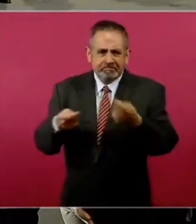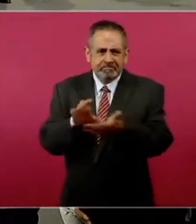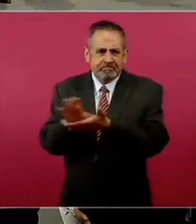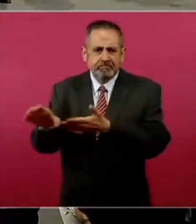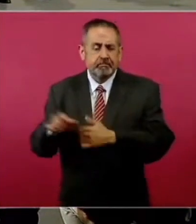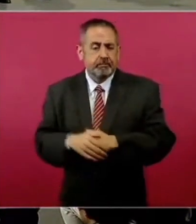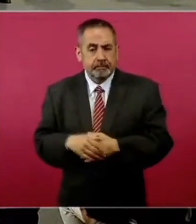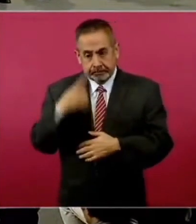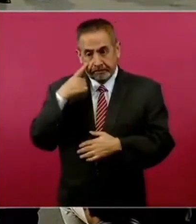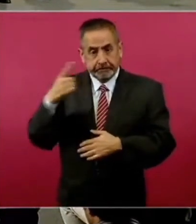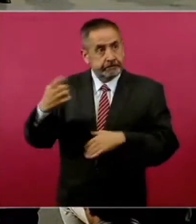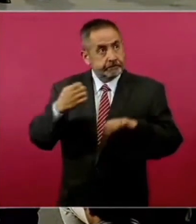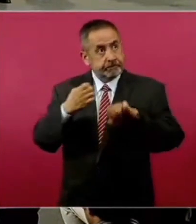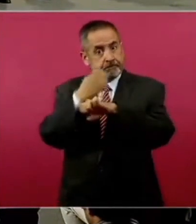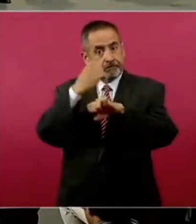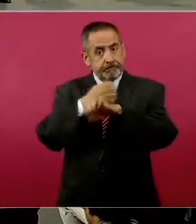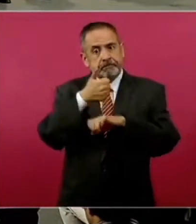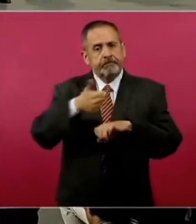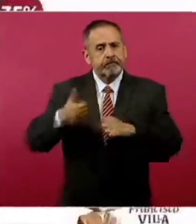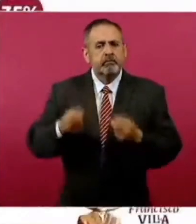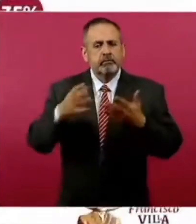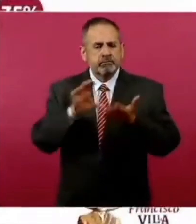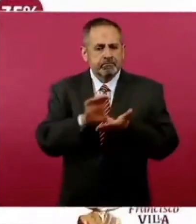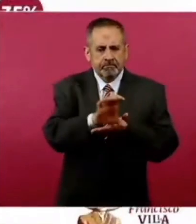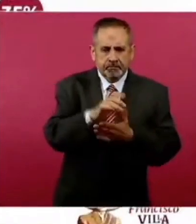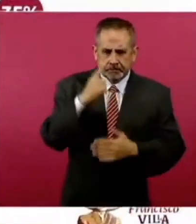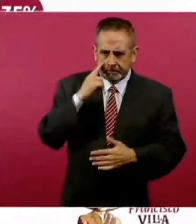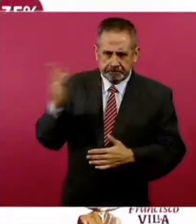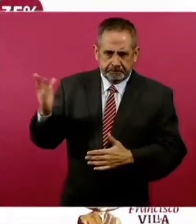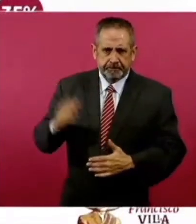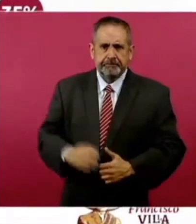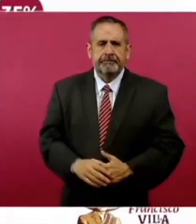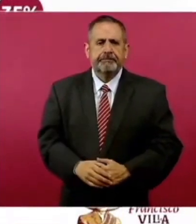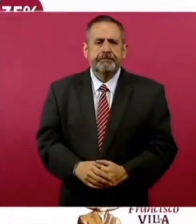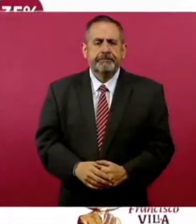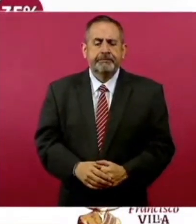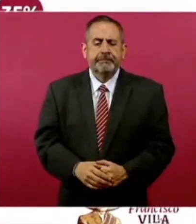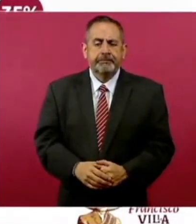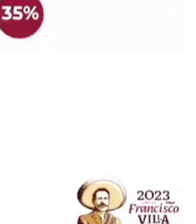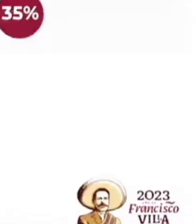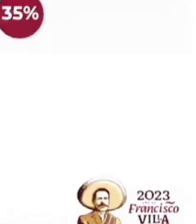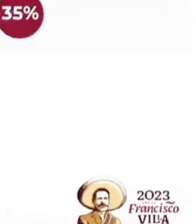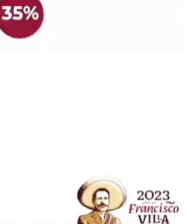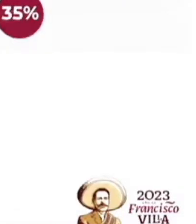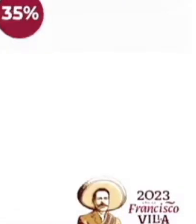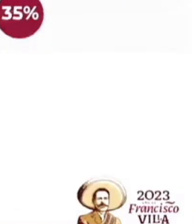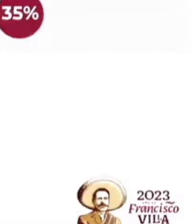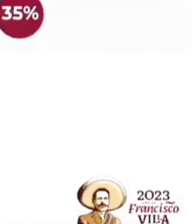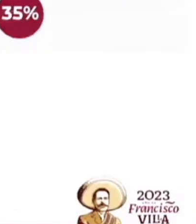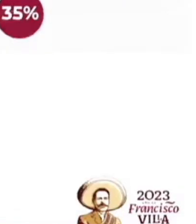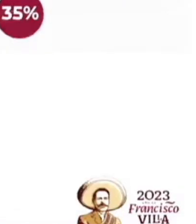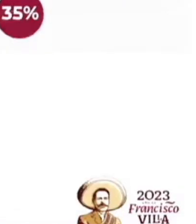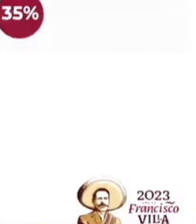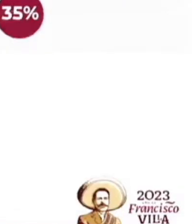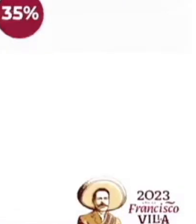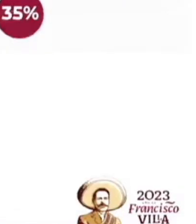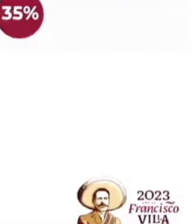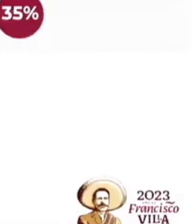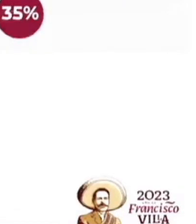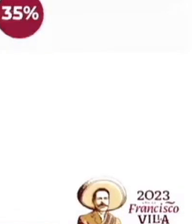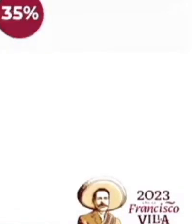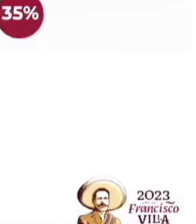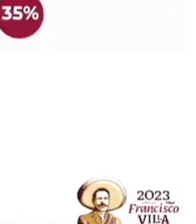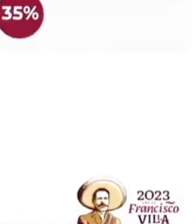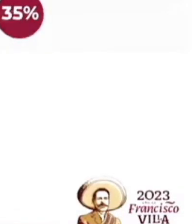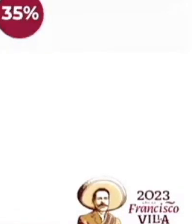estado la inversión que se ha hecho en el caso de Nayarit que es uno de los primeros estados este año el ejercicio fue fundamentalmente el año pasado